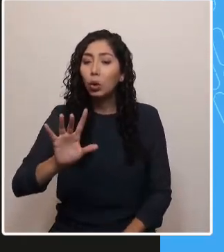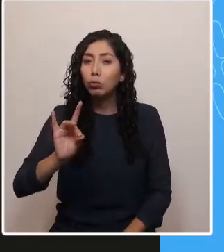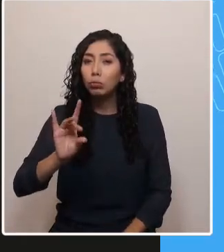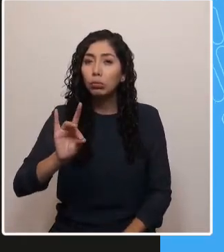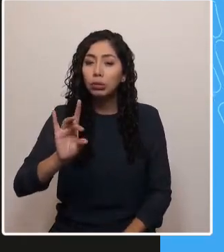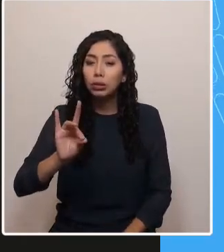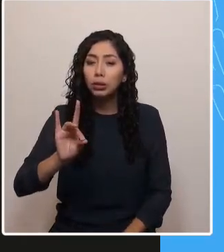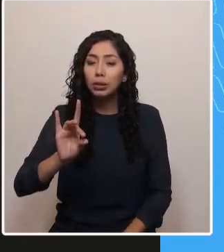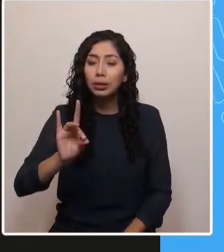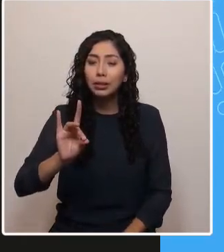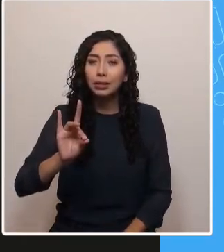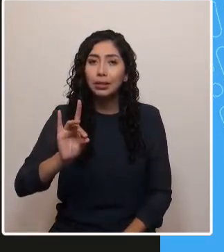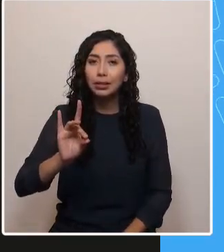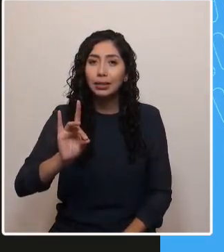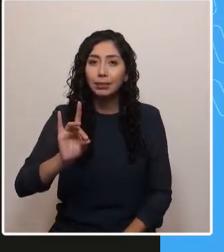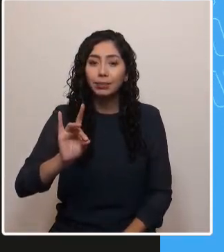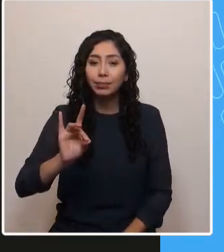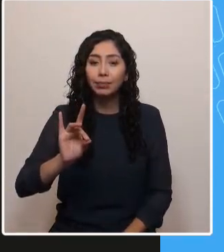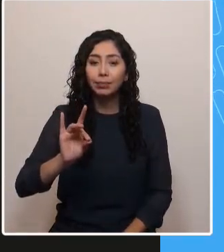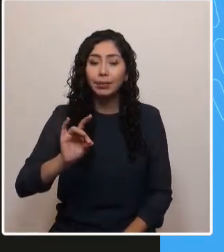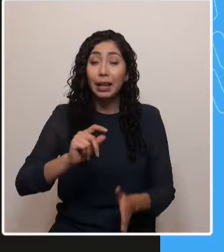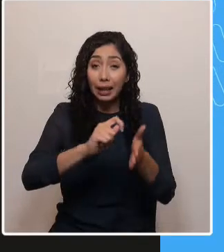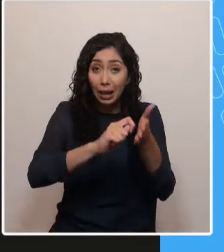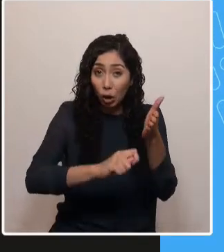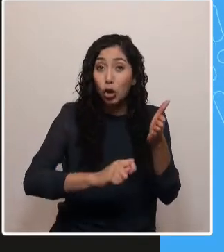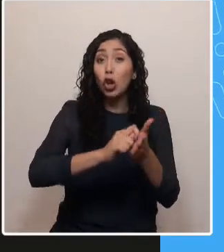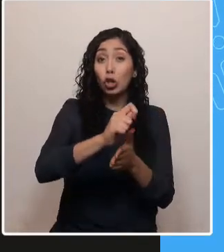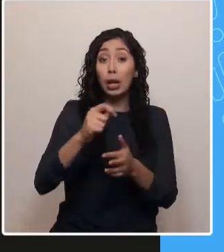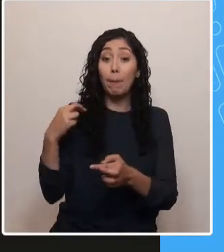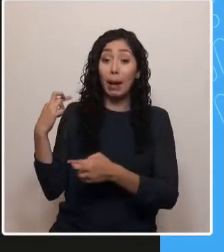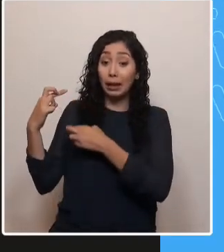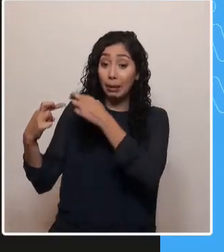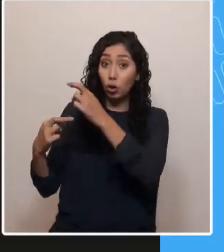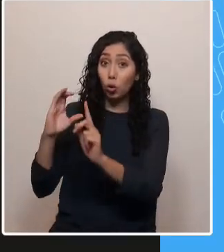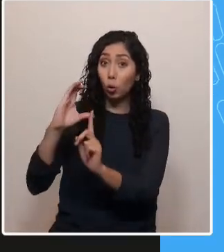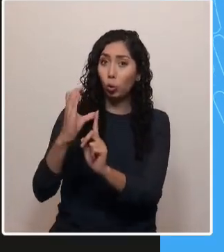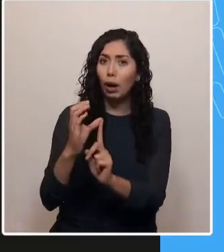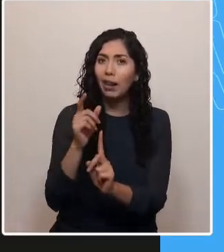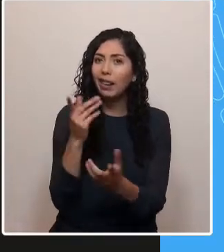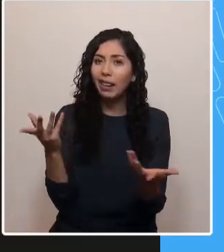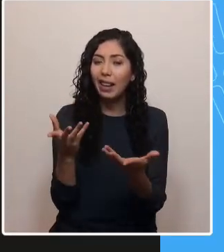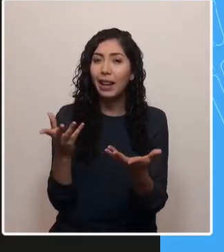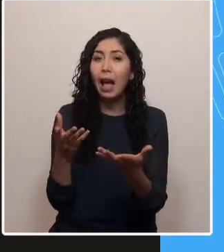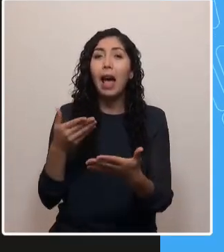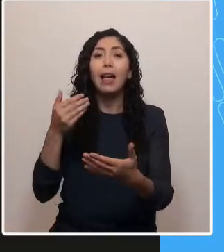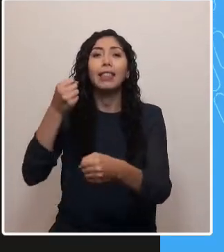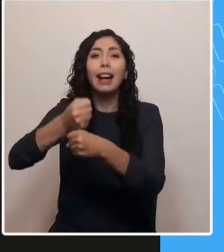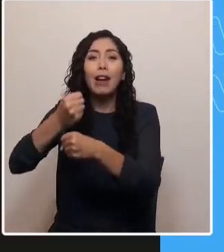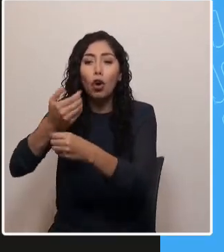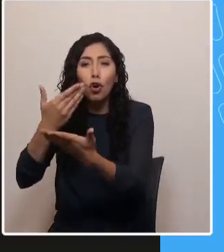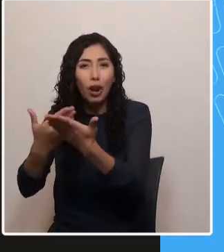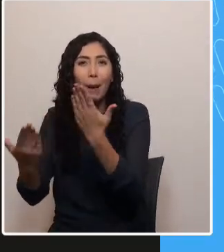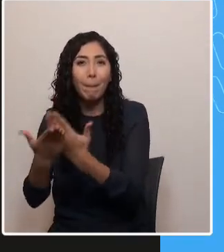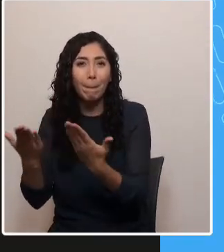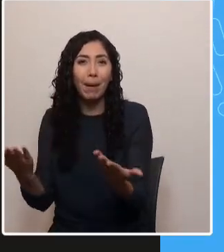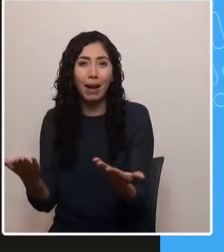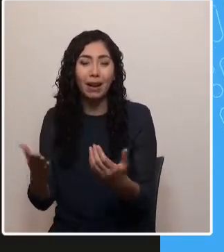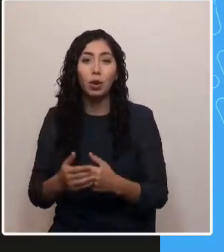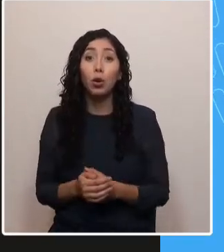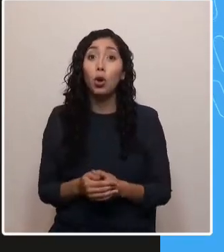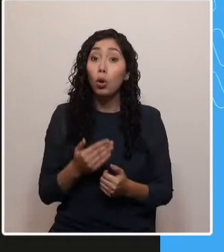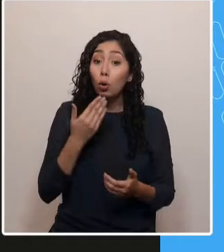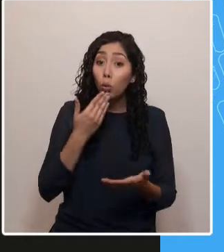reconoce como patrimonio cultural la artesanía. Cuando hablamos de